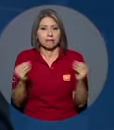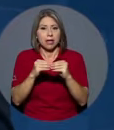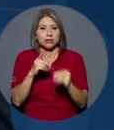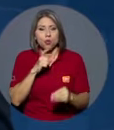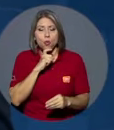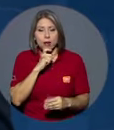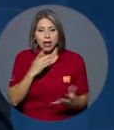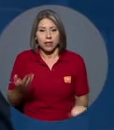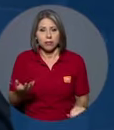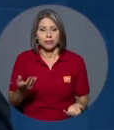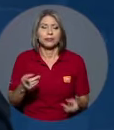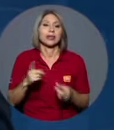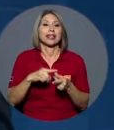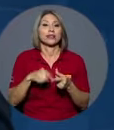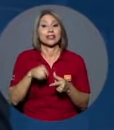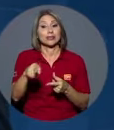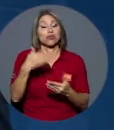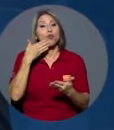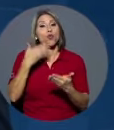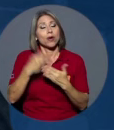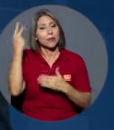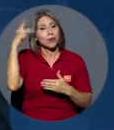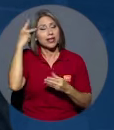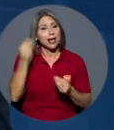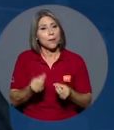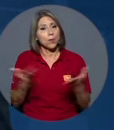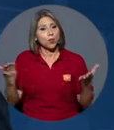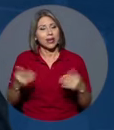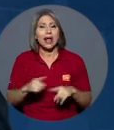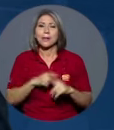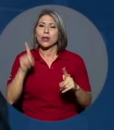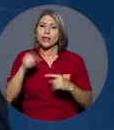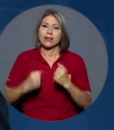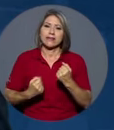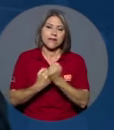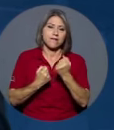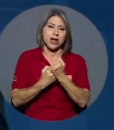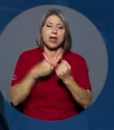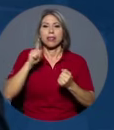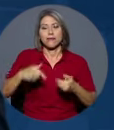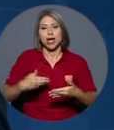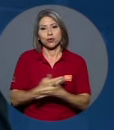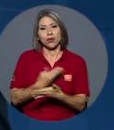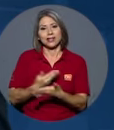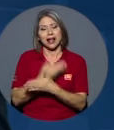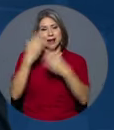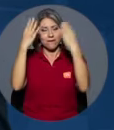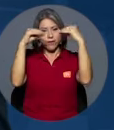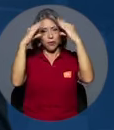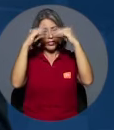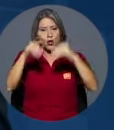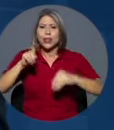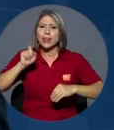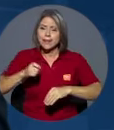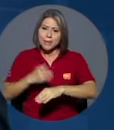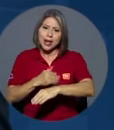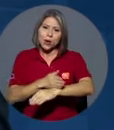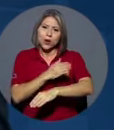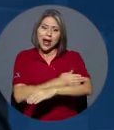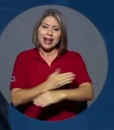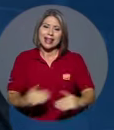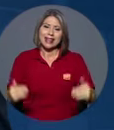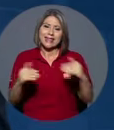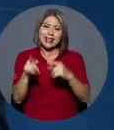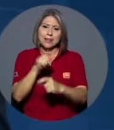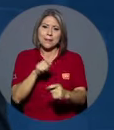en esto creo que ha sido una muy buena política pública, pero hay que reforzarla, hay que actualizar la información, hay que mejorar el